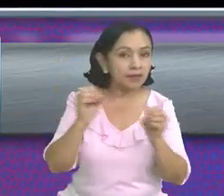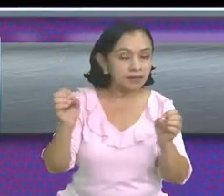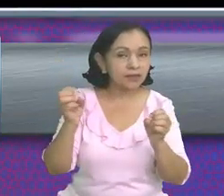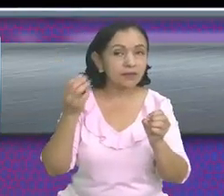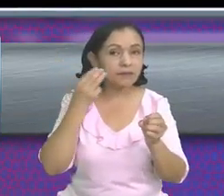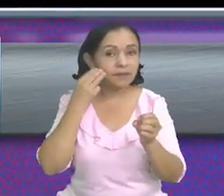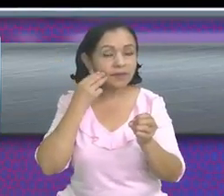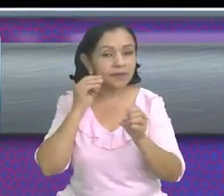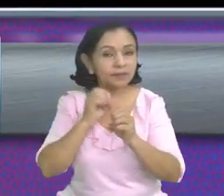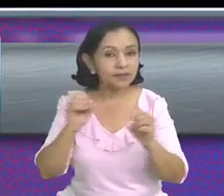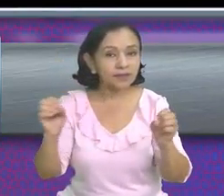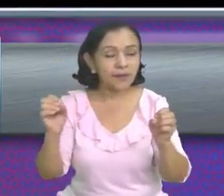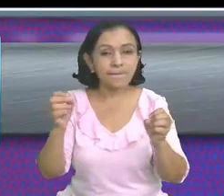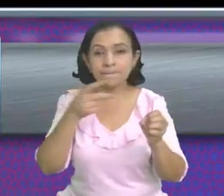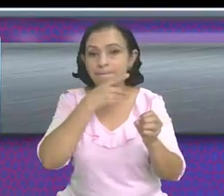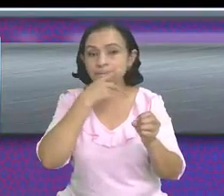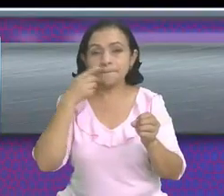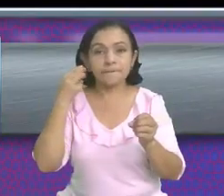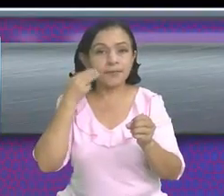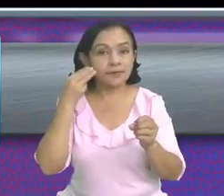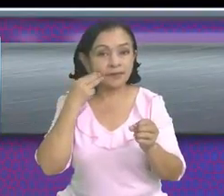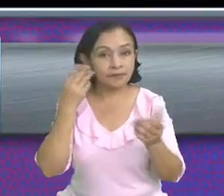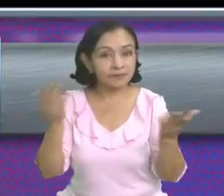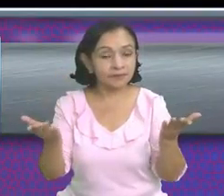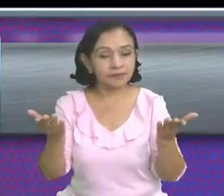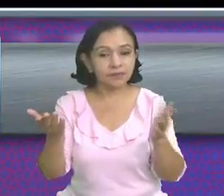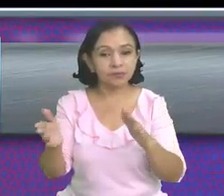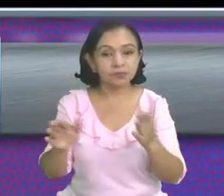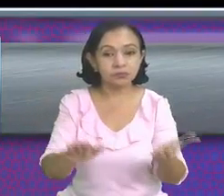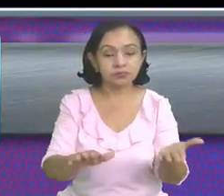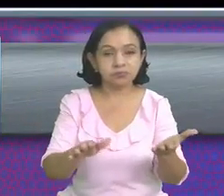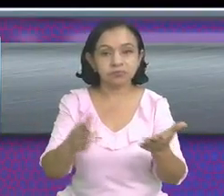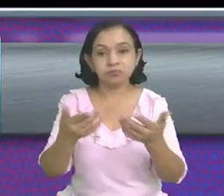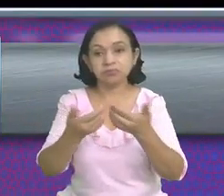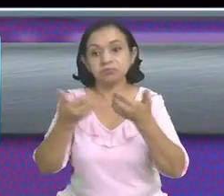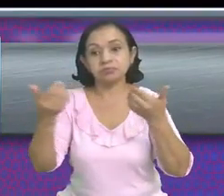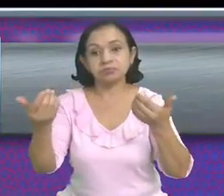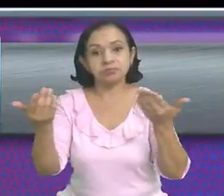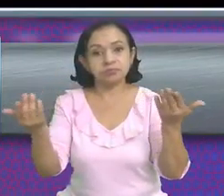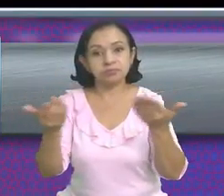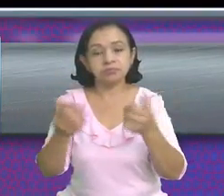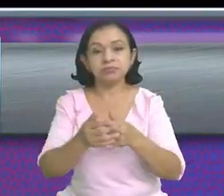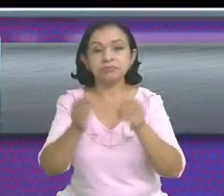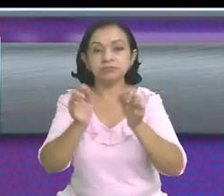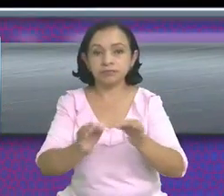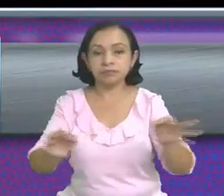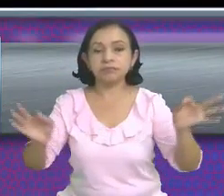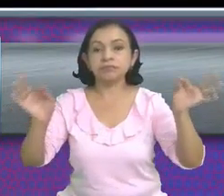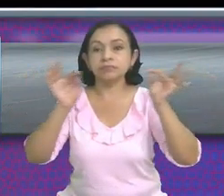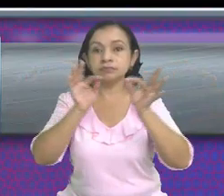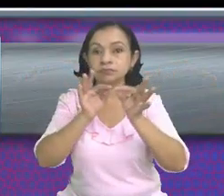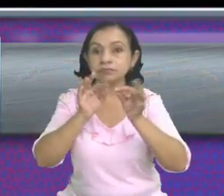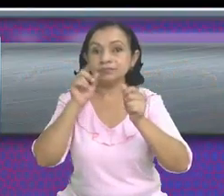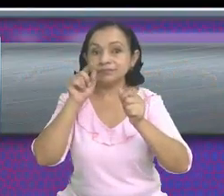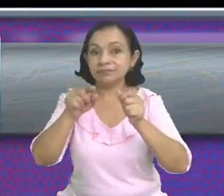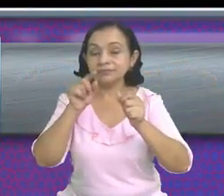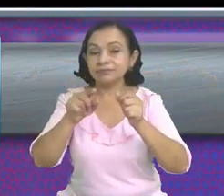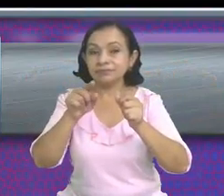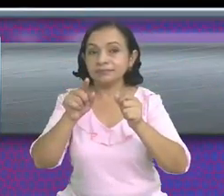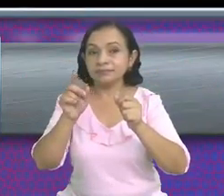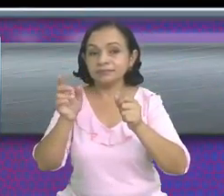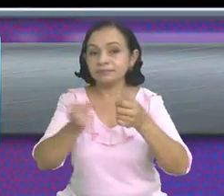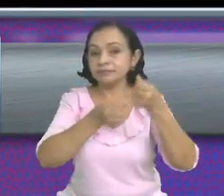en caso de que no esté la madre o el padre, quizás por fallecimiento o por separación. Y es que ahí es importante porque entonces ahí es donde el